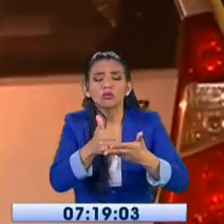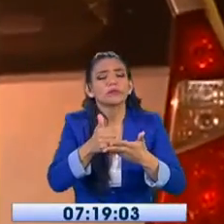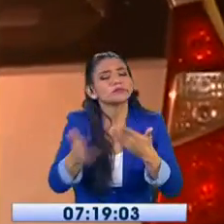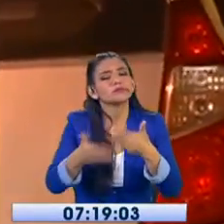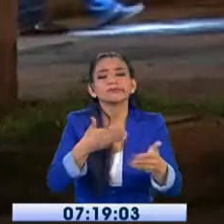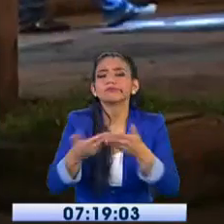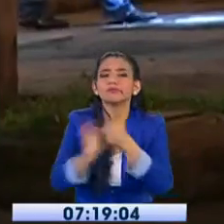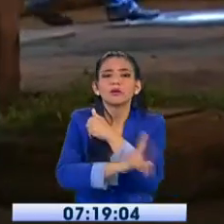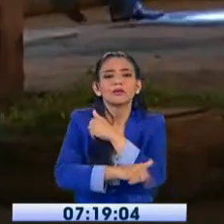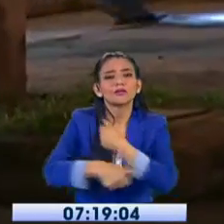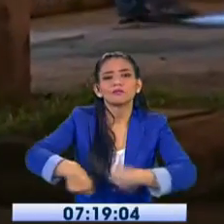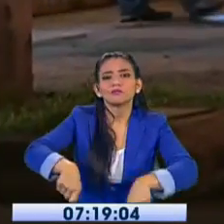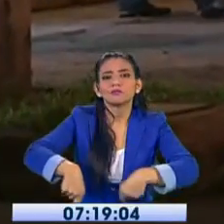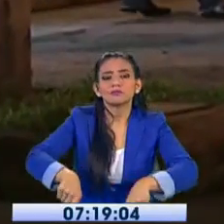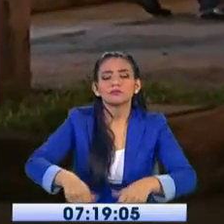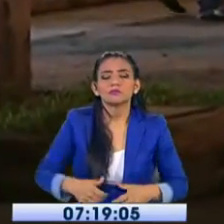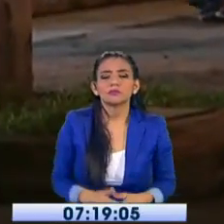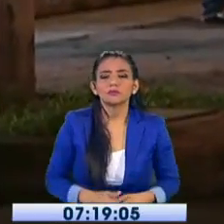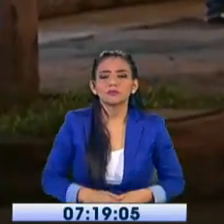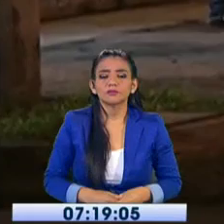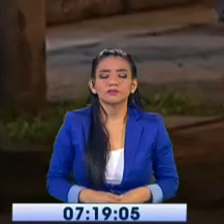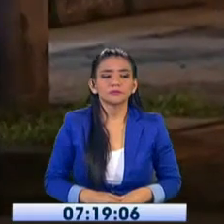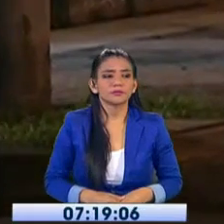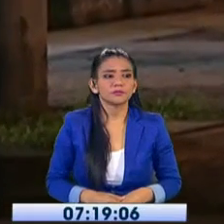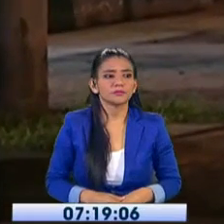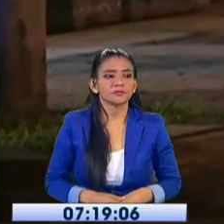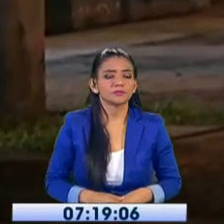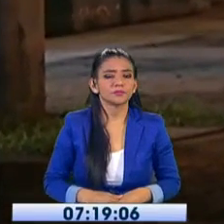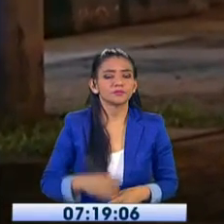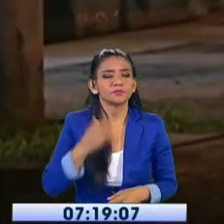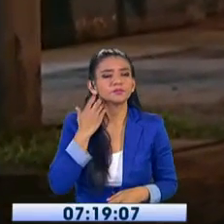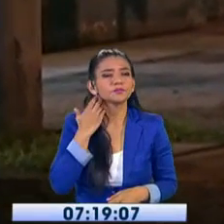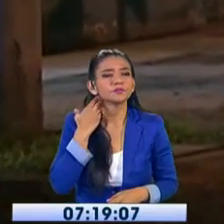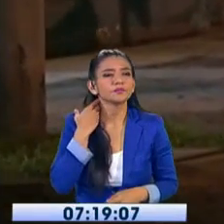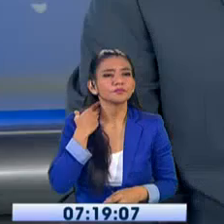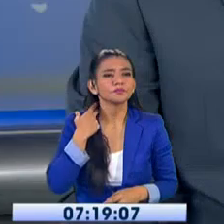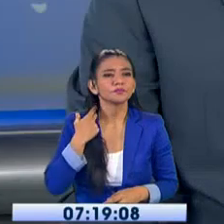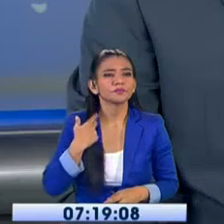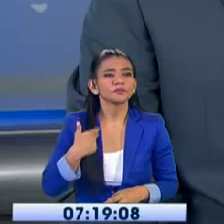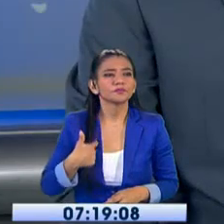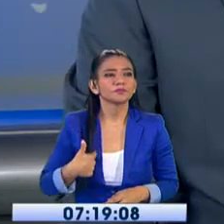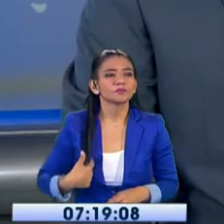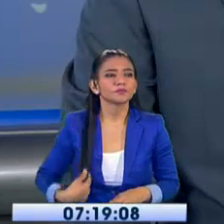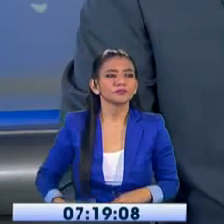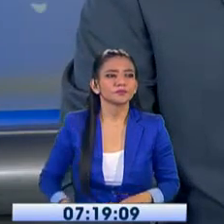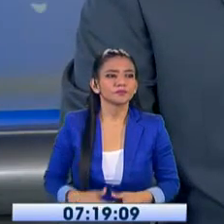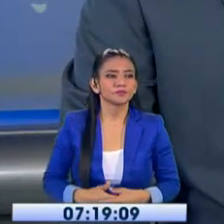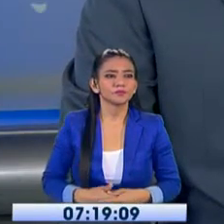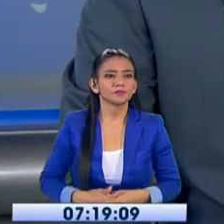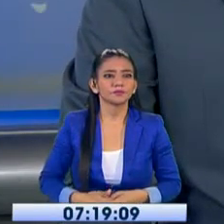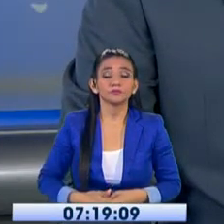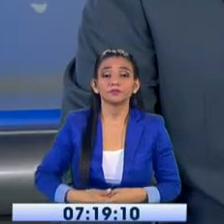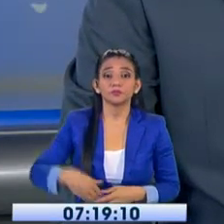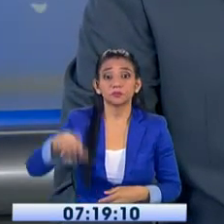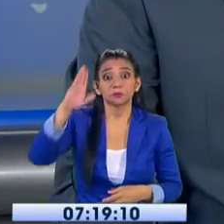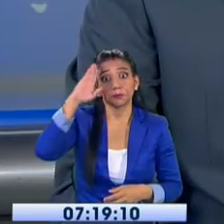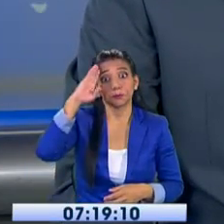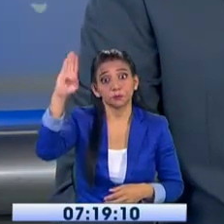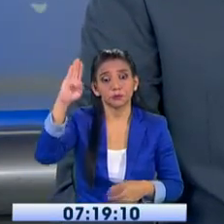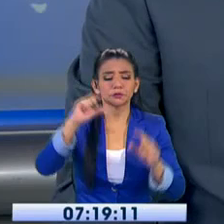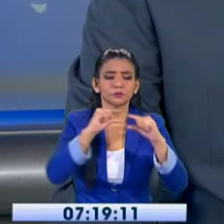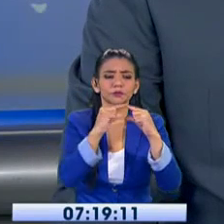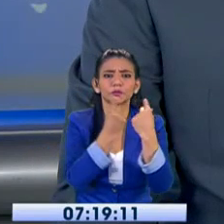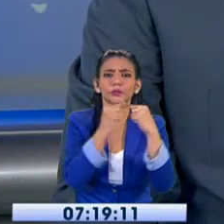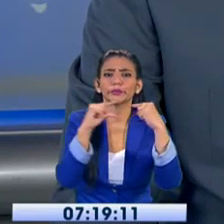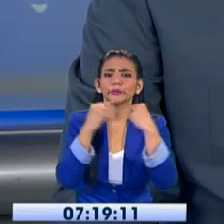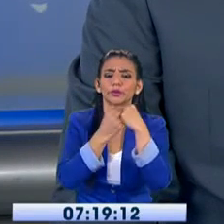de transporte. Informó José Morales. La policía desarticuló una peligrosa banda dedicada